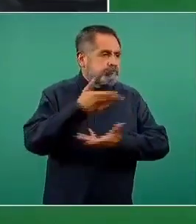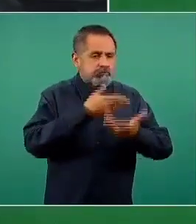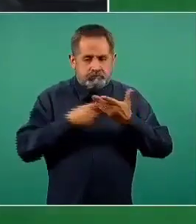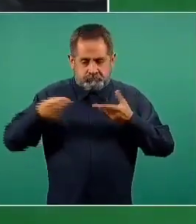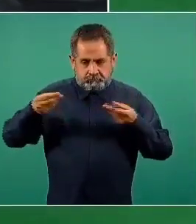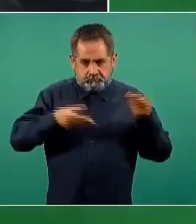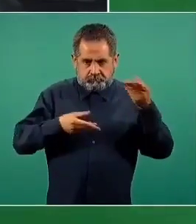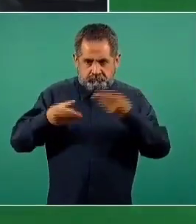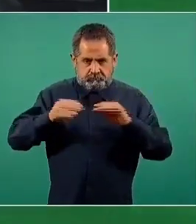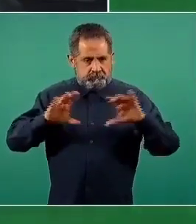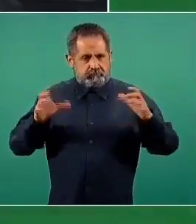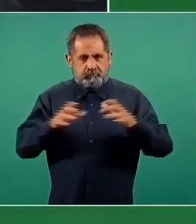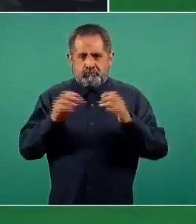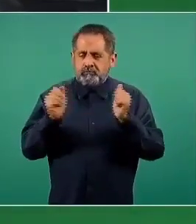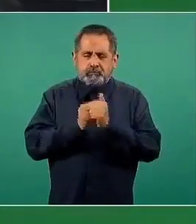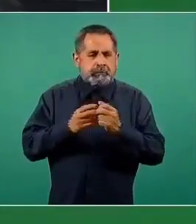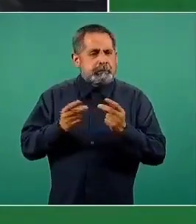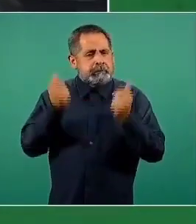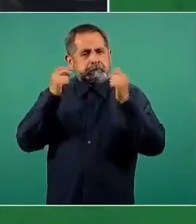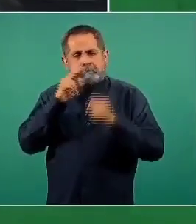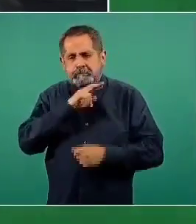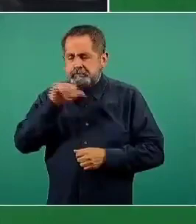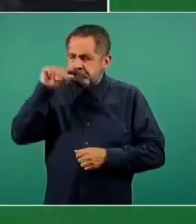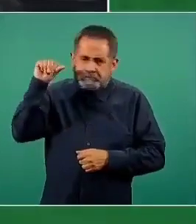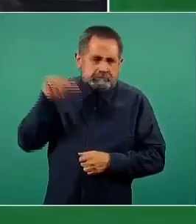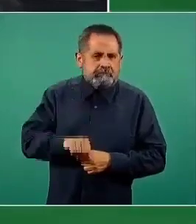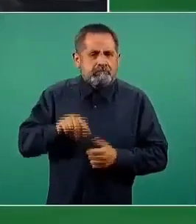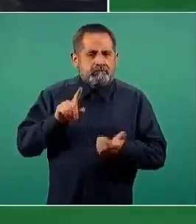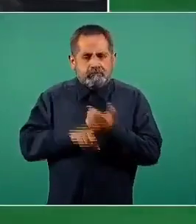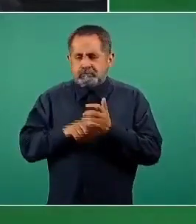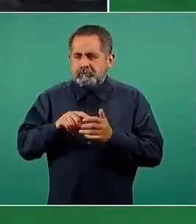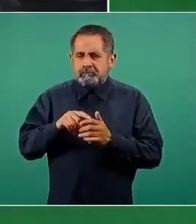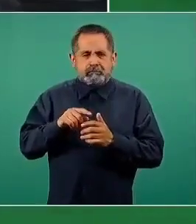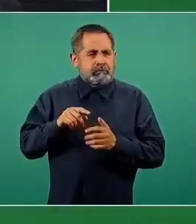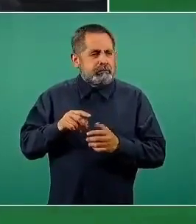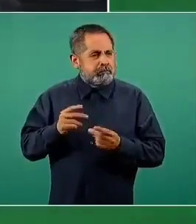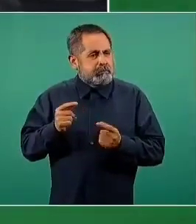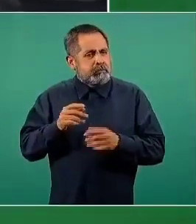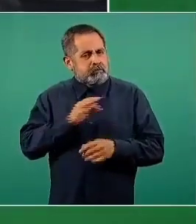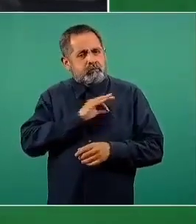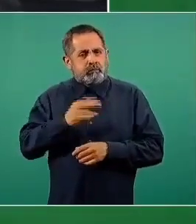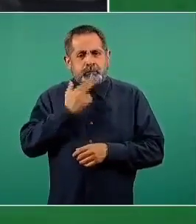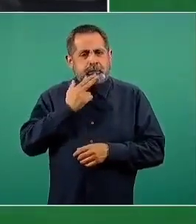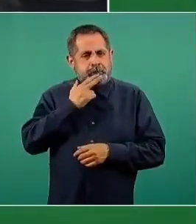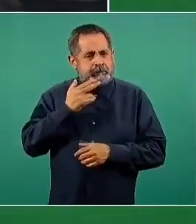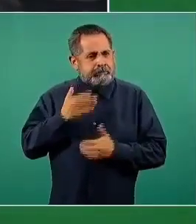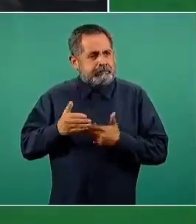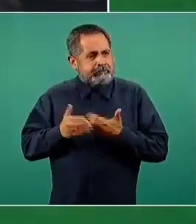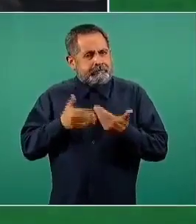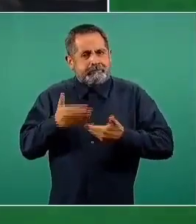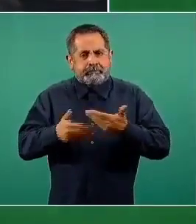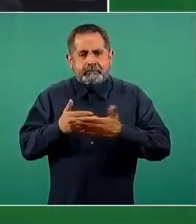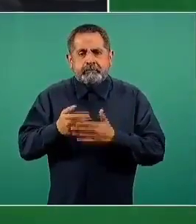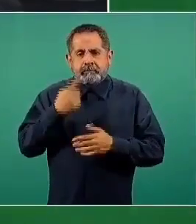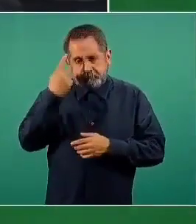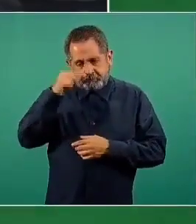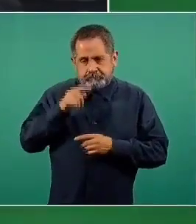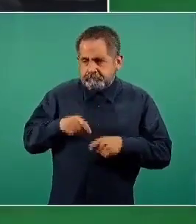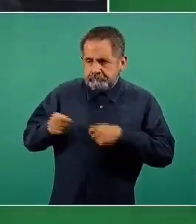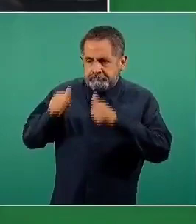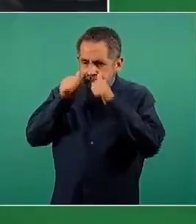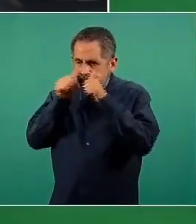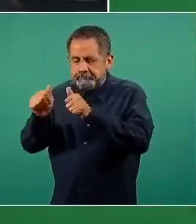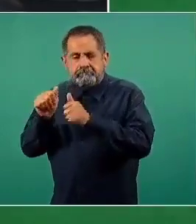que en una forma expedita y en una forma práctica podamos hacer la